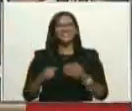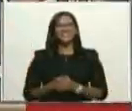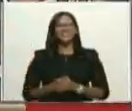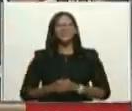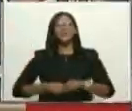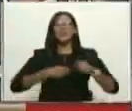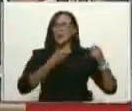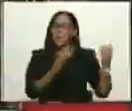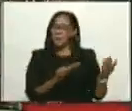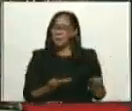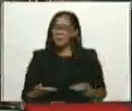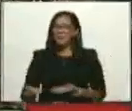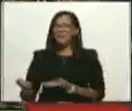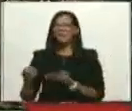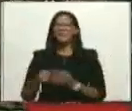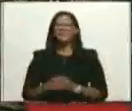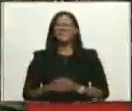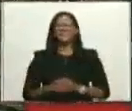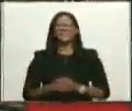Bienvenidos y